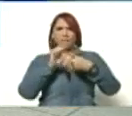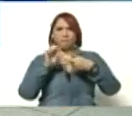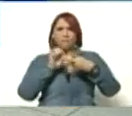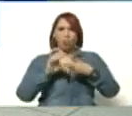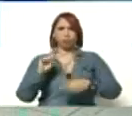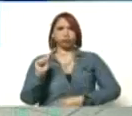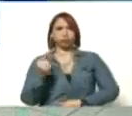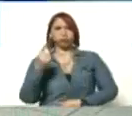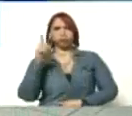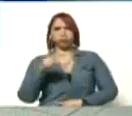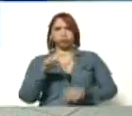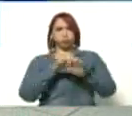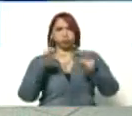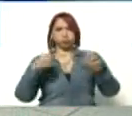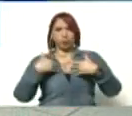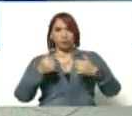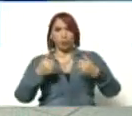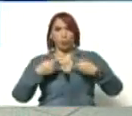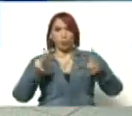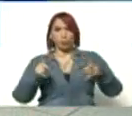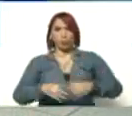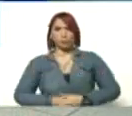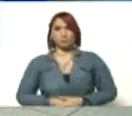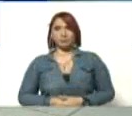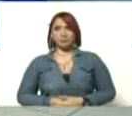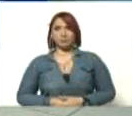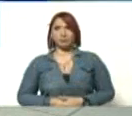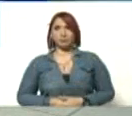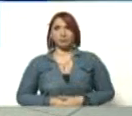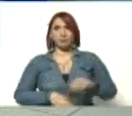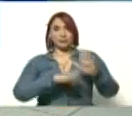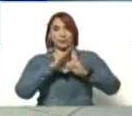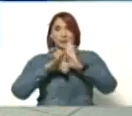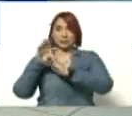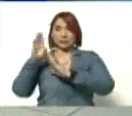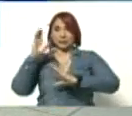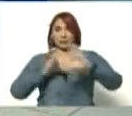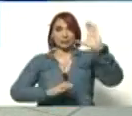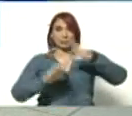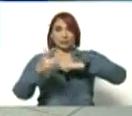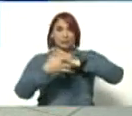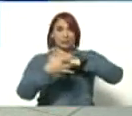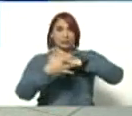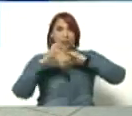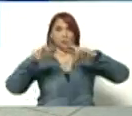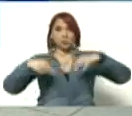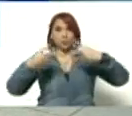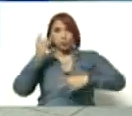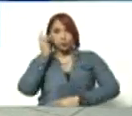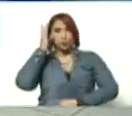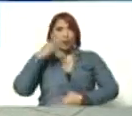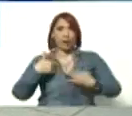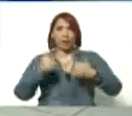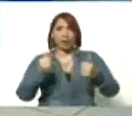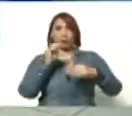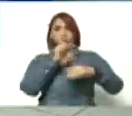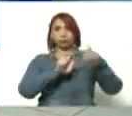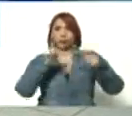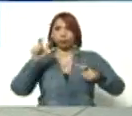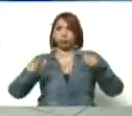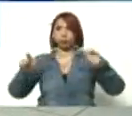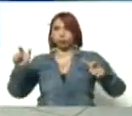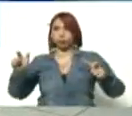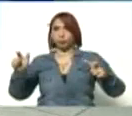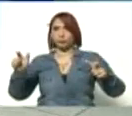la educación pública, la salud pública, el desarrollo científico, tecnológico y de innovación, la seguridad ciudadana. Y